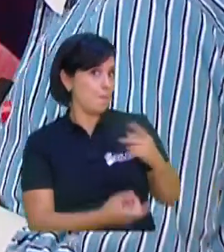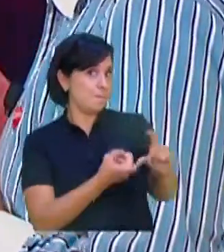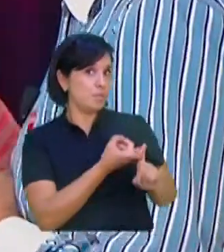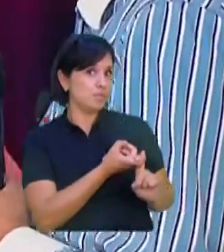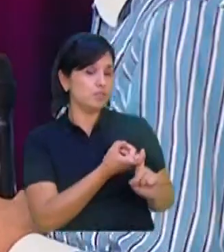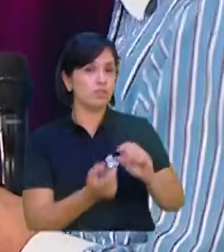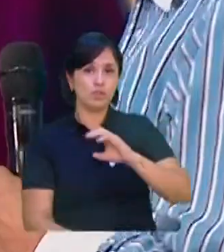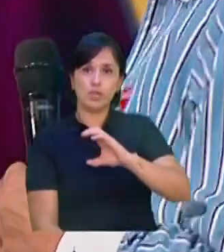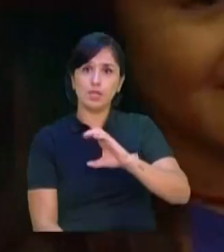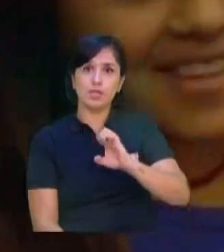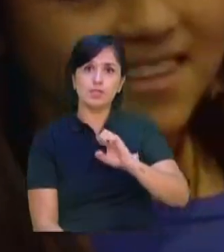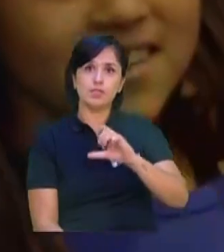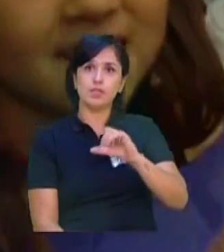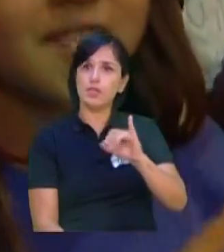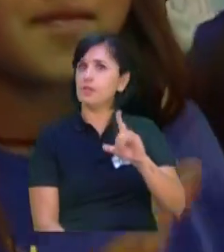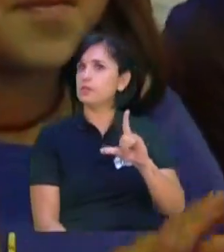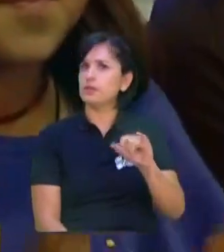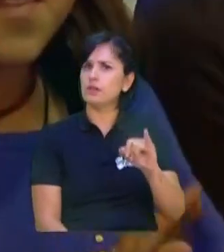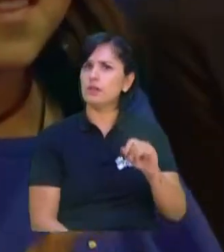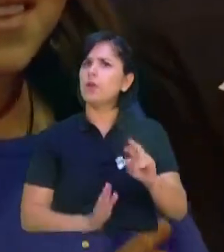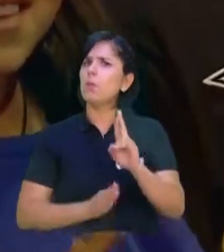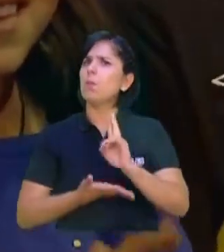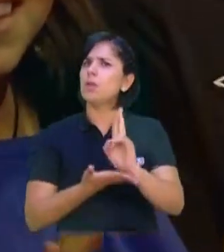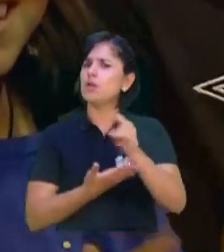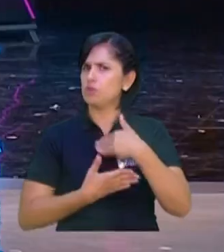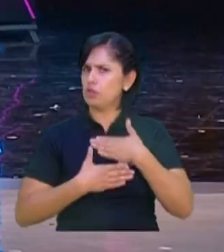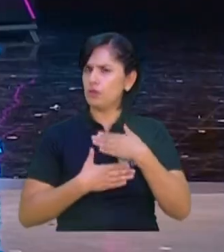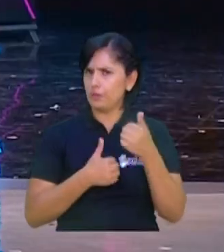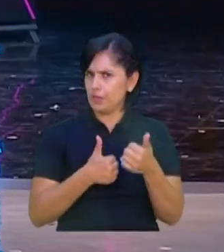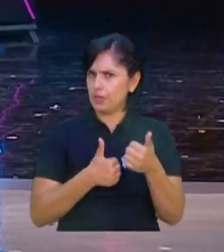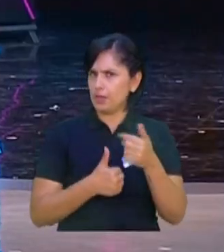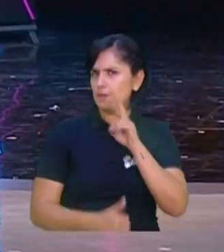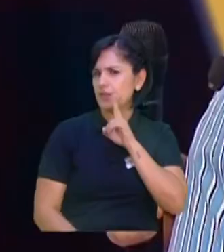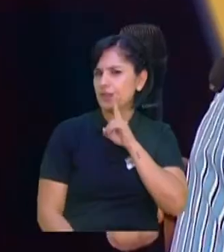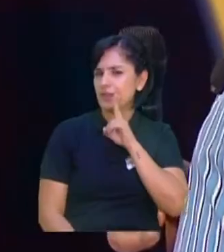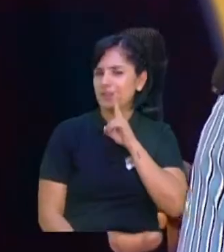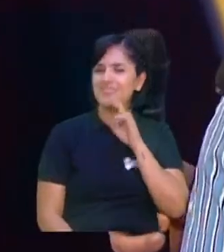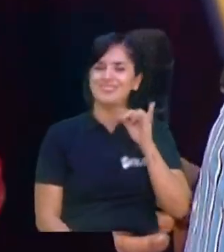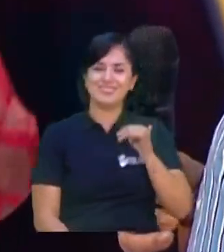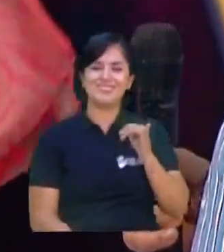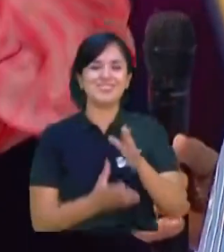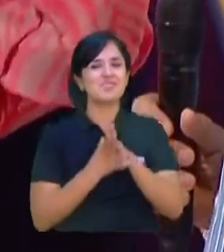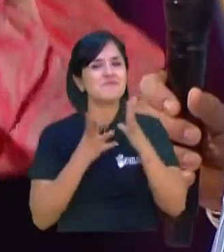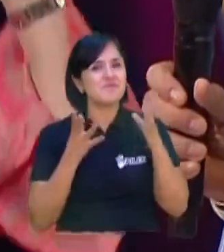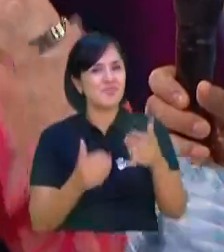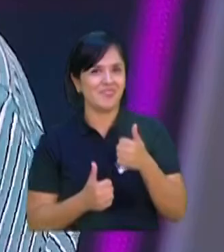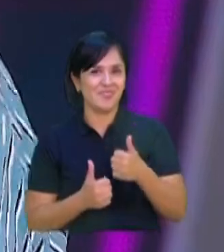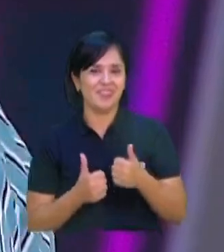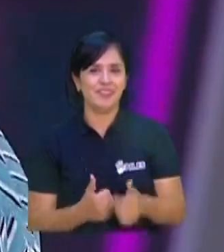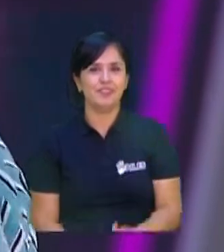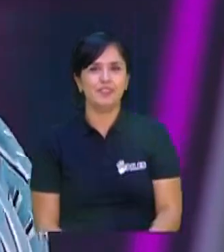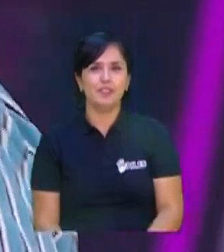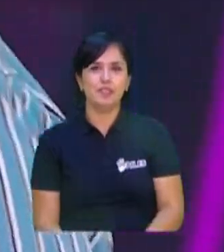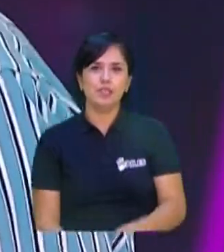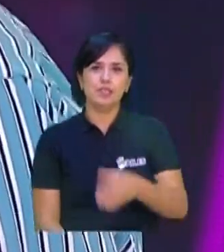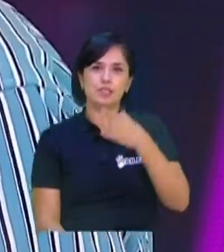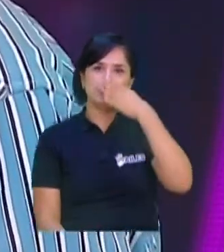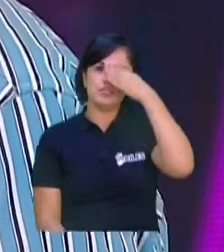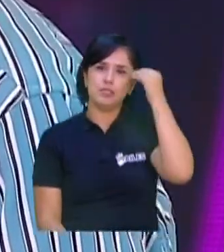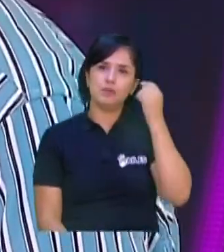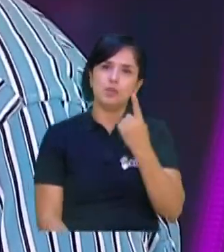bien, ¿la Cecilia me representó bien el viernes? Bien. Muy bien. Se le olvidó una parte